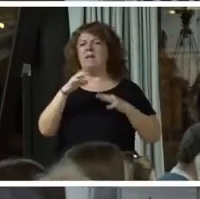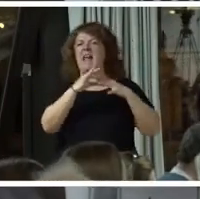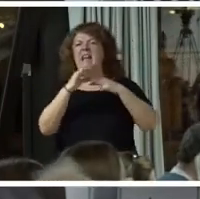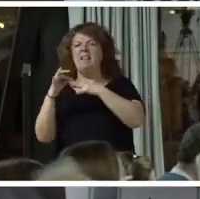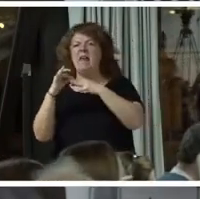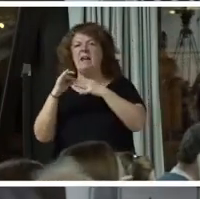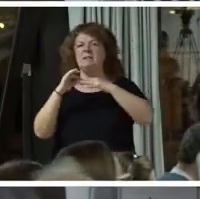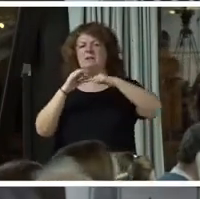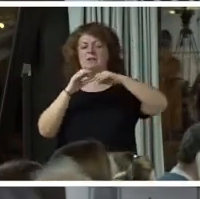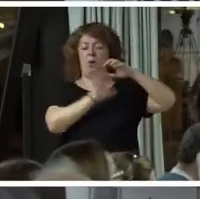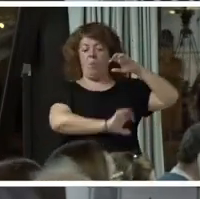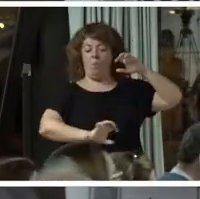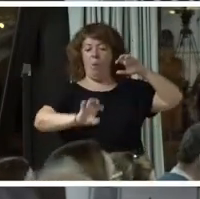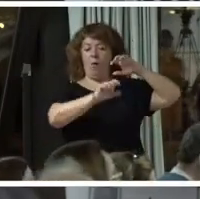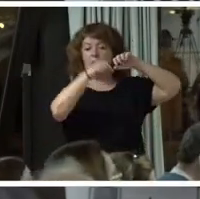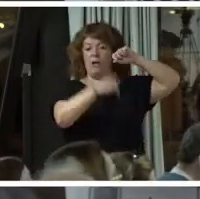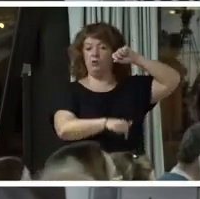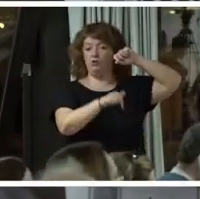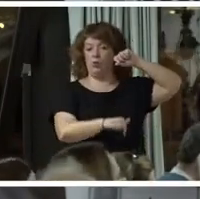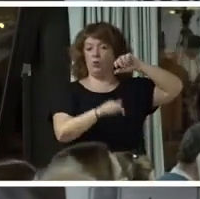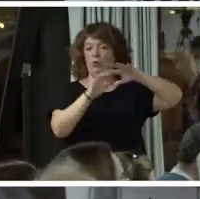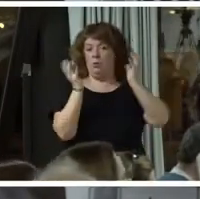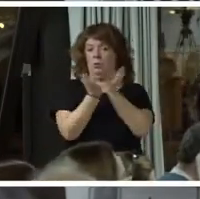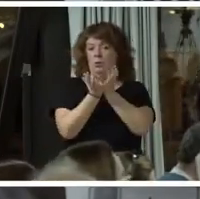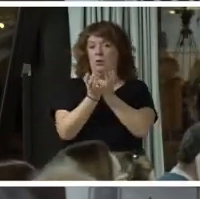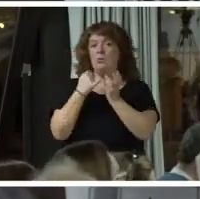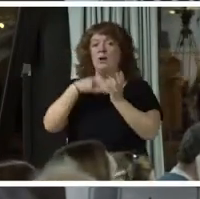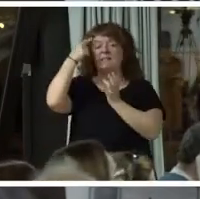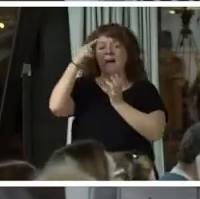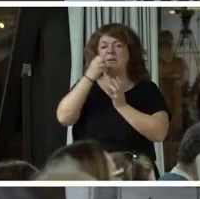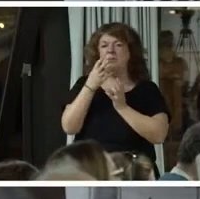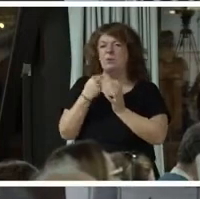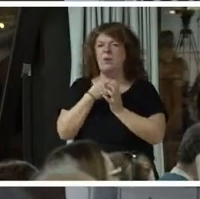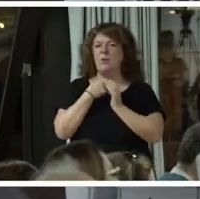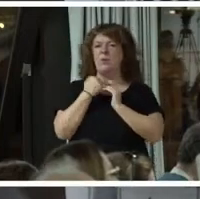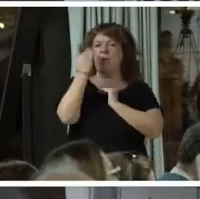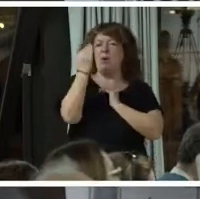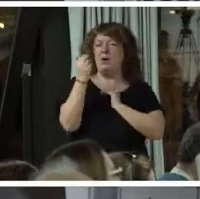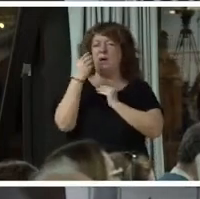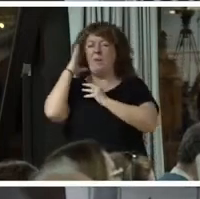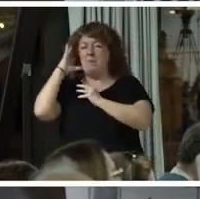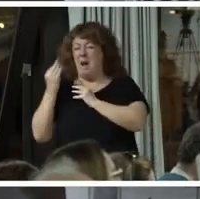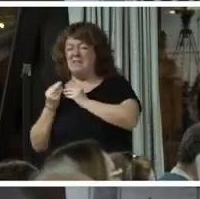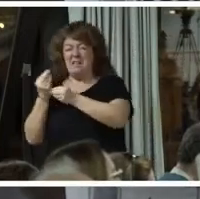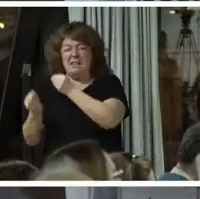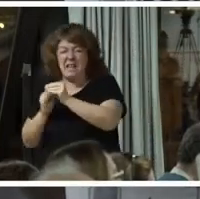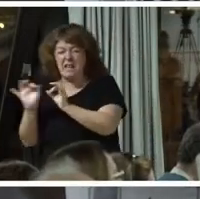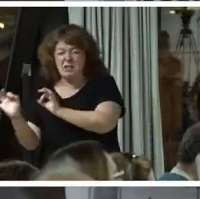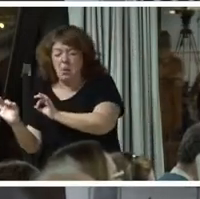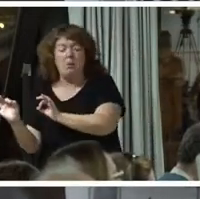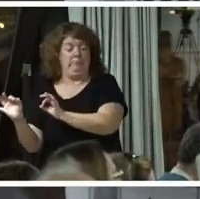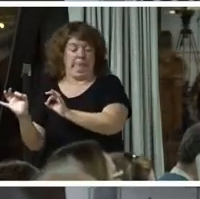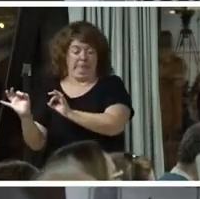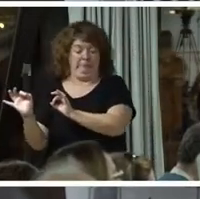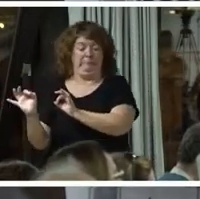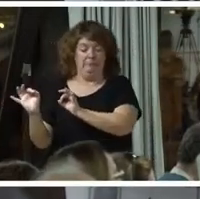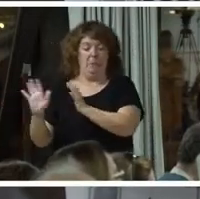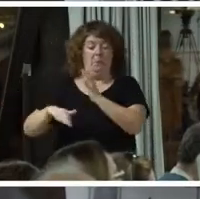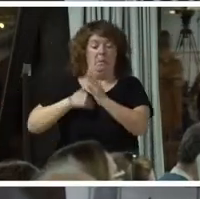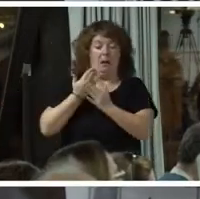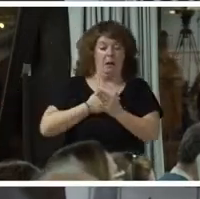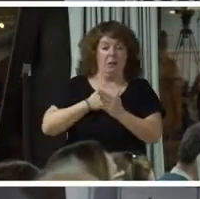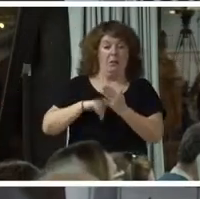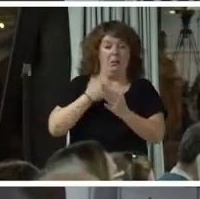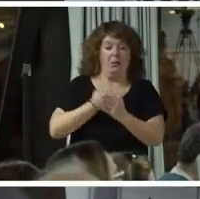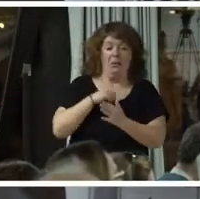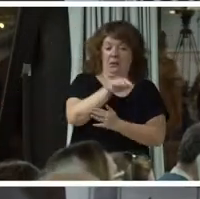pueblos del Sur Los que estén alzando la voz porque sabes muy bien que si se lo han hecho a los palestinos y las palestinas el día de mañana Quién